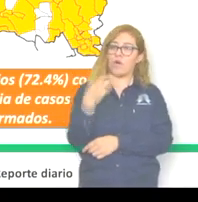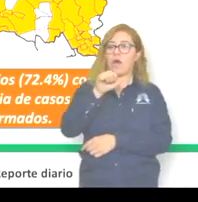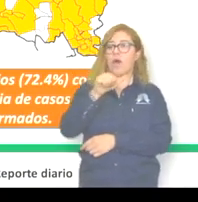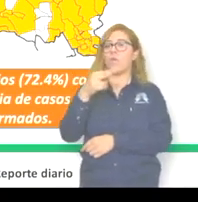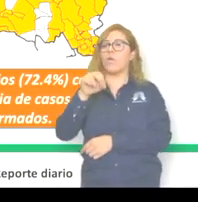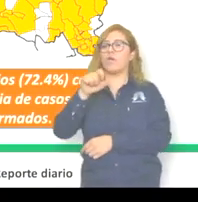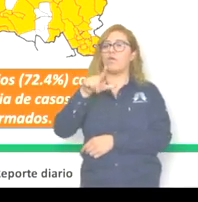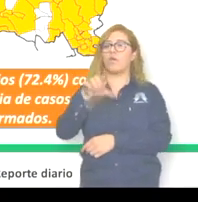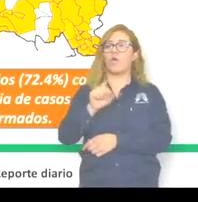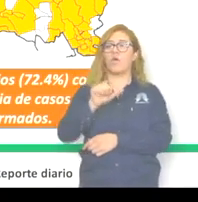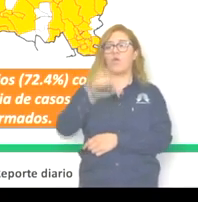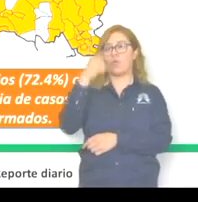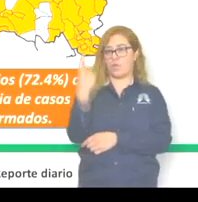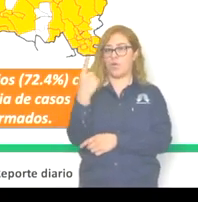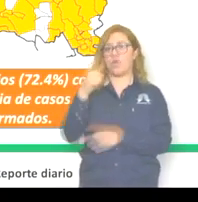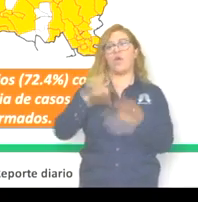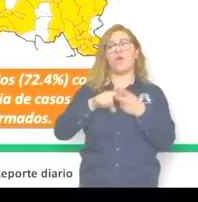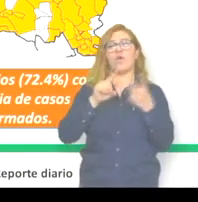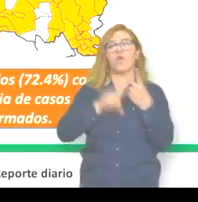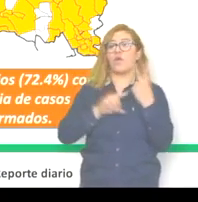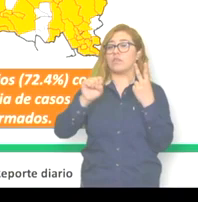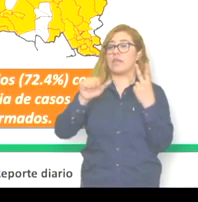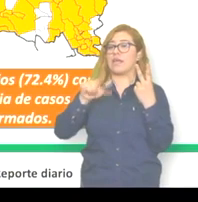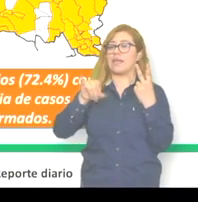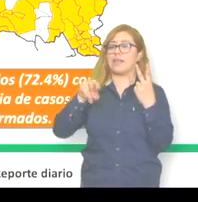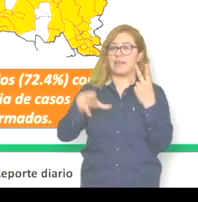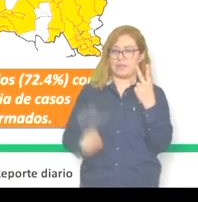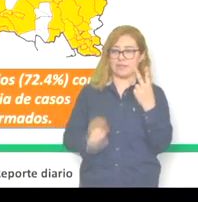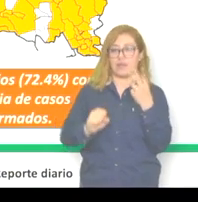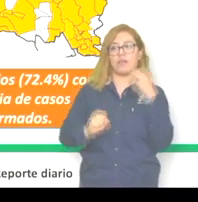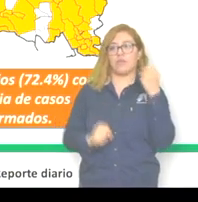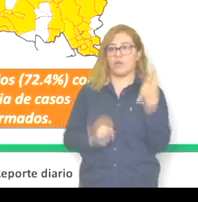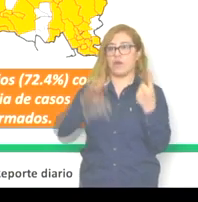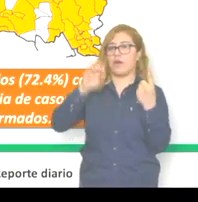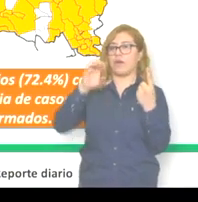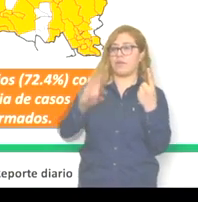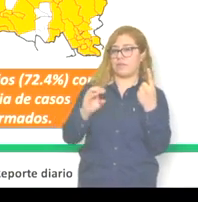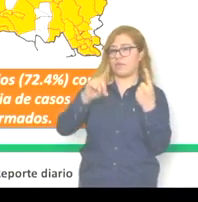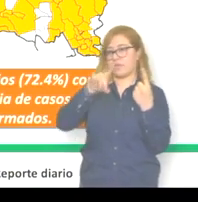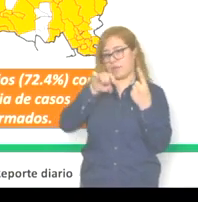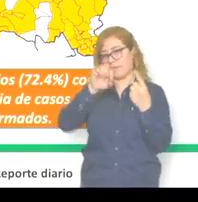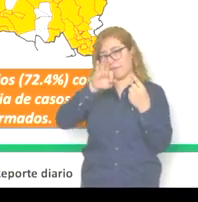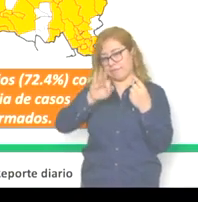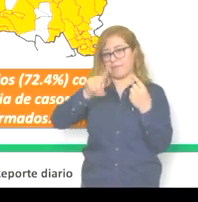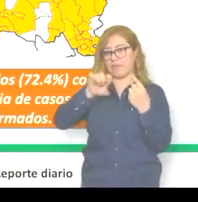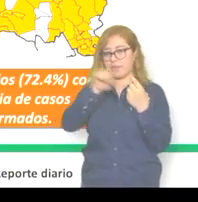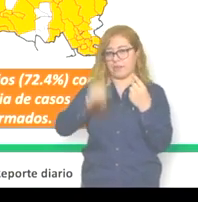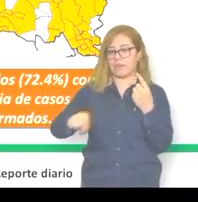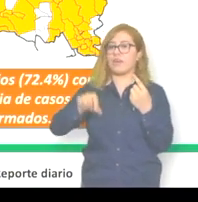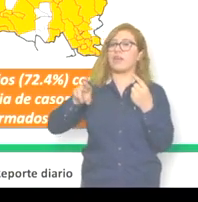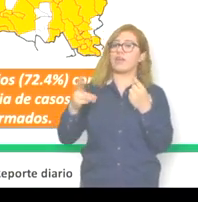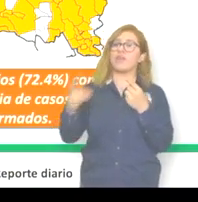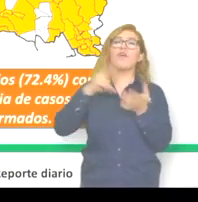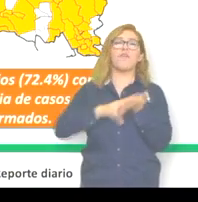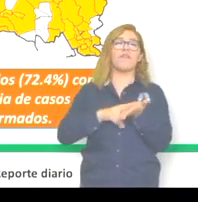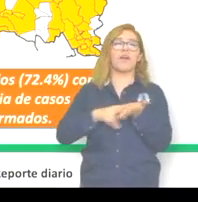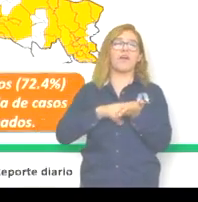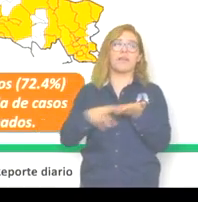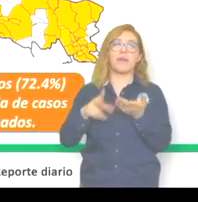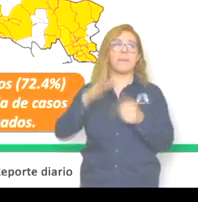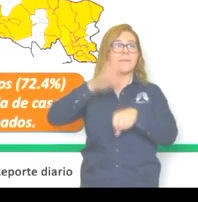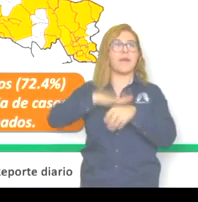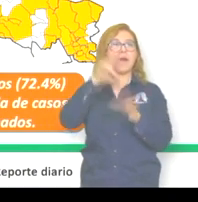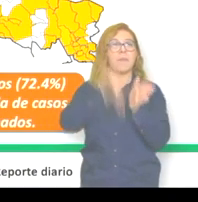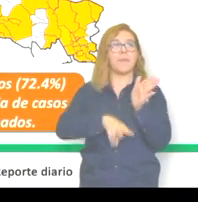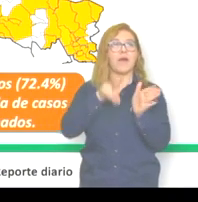en Agualulco, tenemos 2 en Salinas, 2 personas en Ciudad Fernández, 1 persona más en Río Verde. Además,